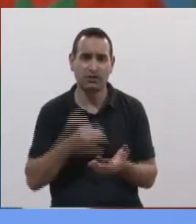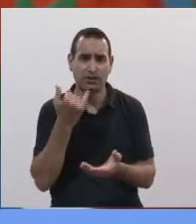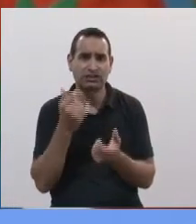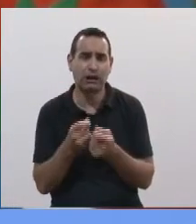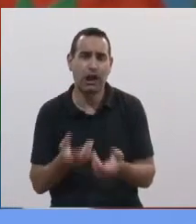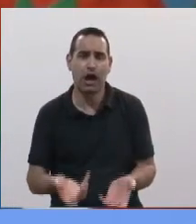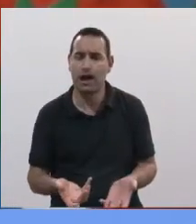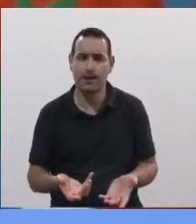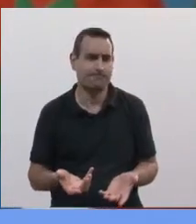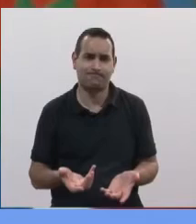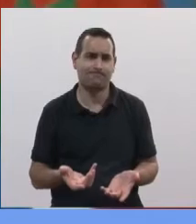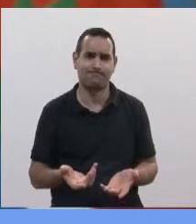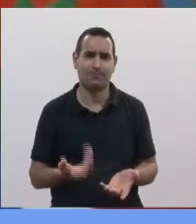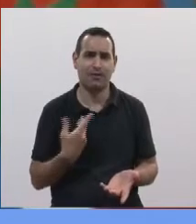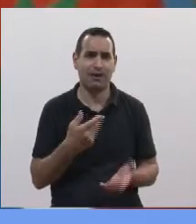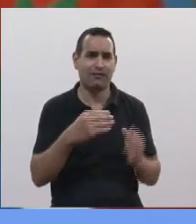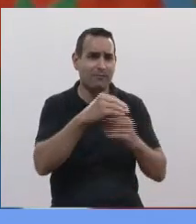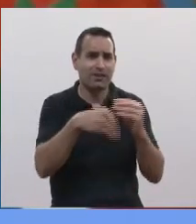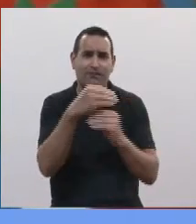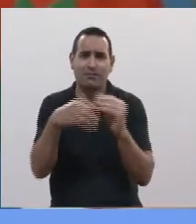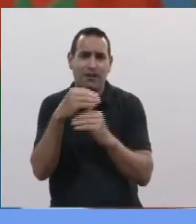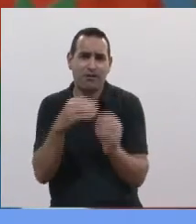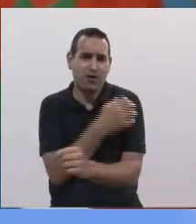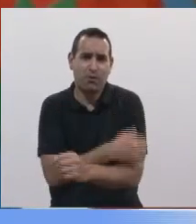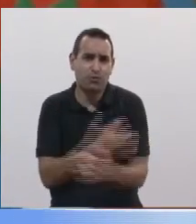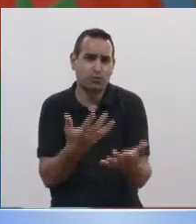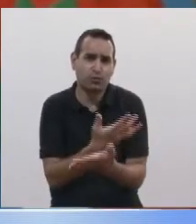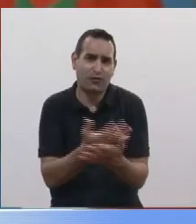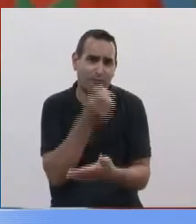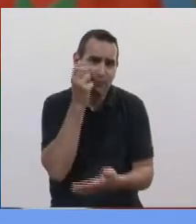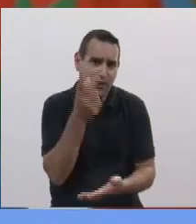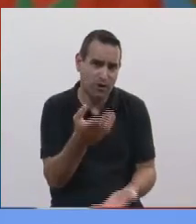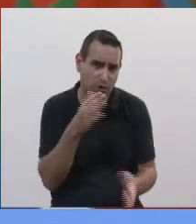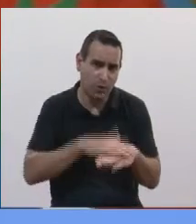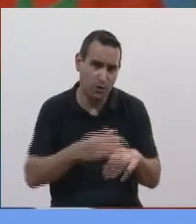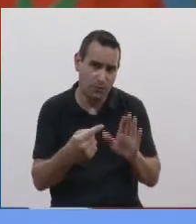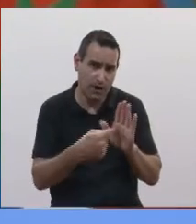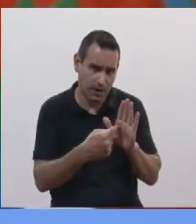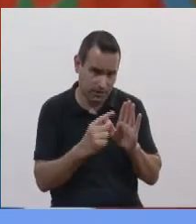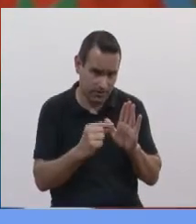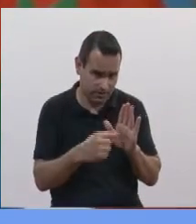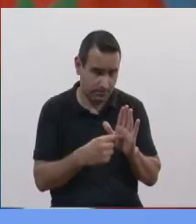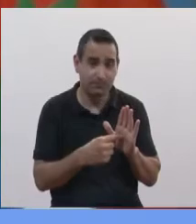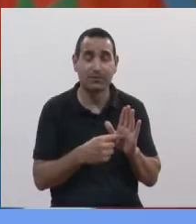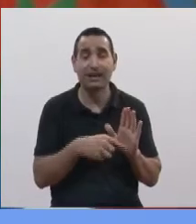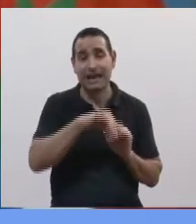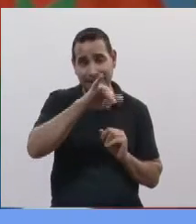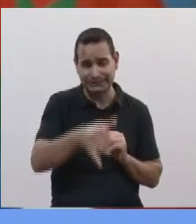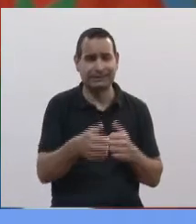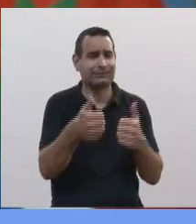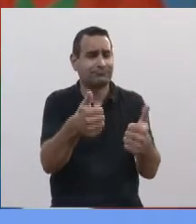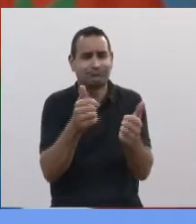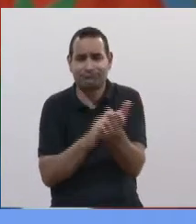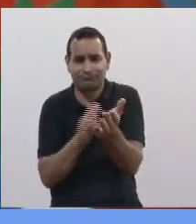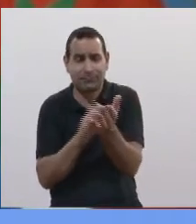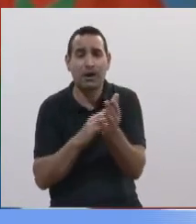castigando directamente a los hogares que menos tienen. Ahora, digo que sí, celebro la